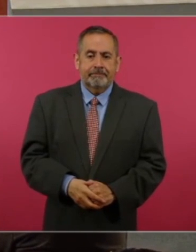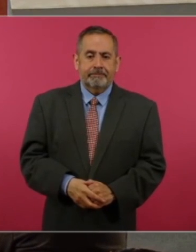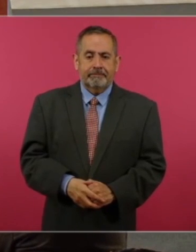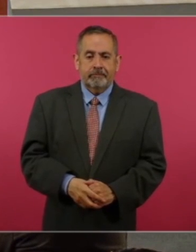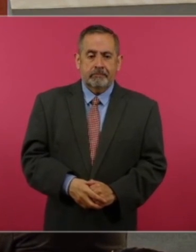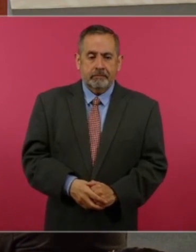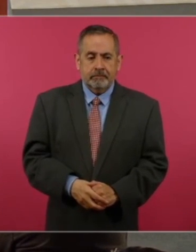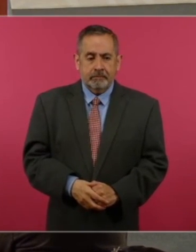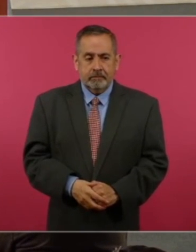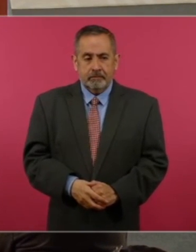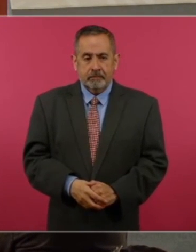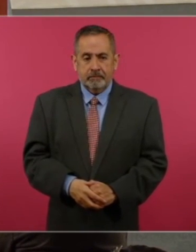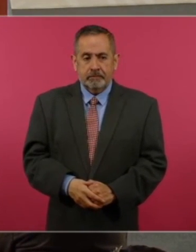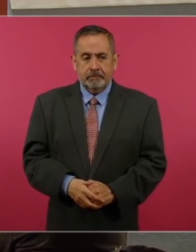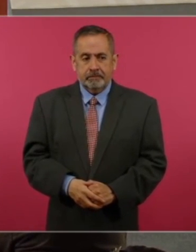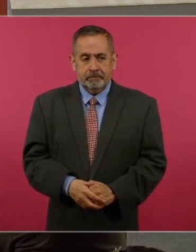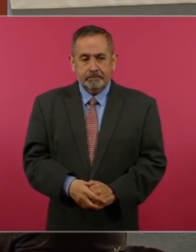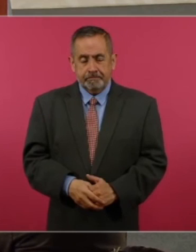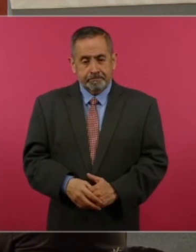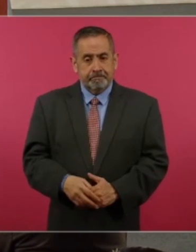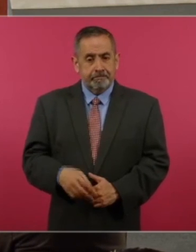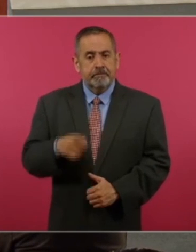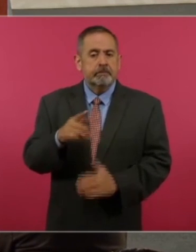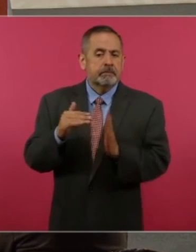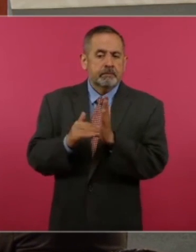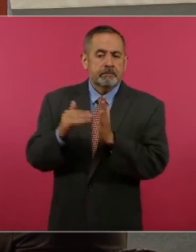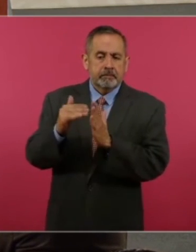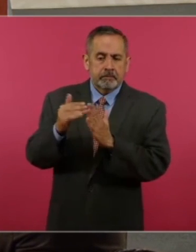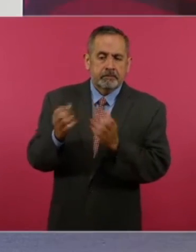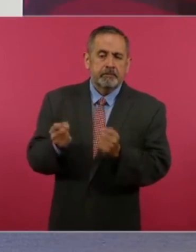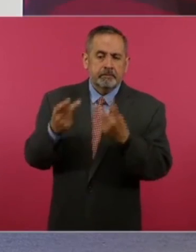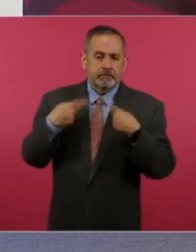Y esto es en millones de personas.